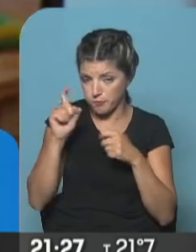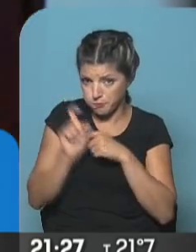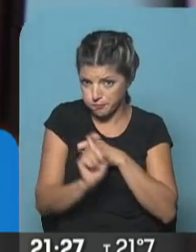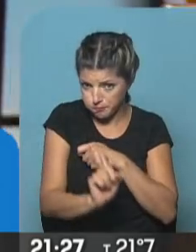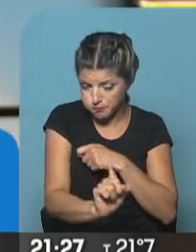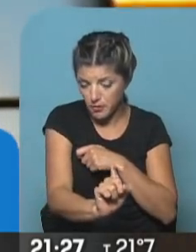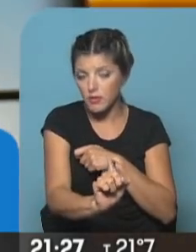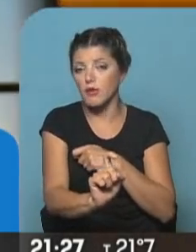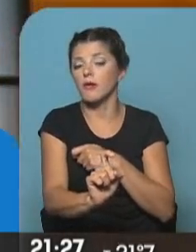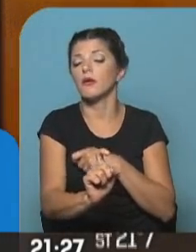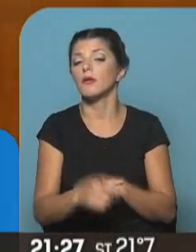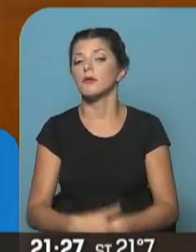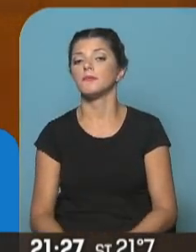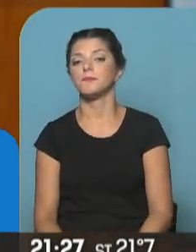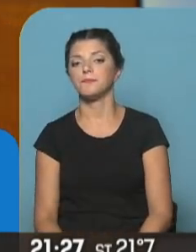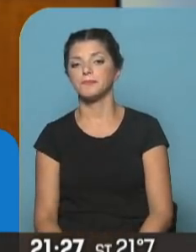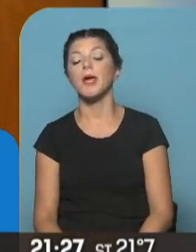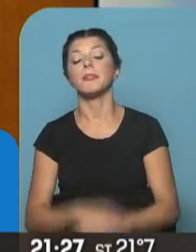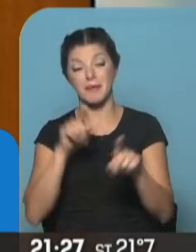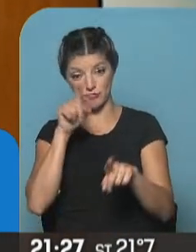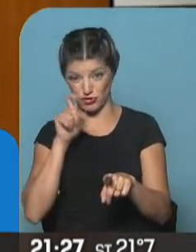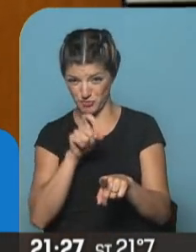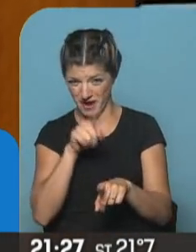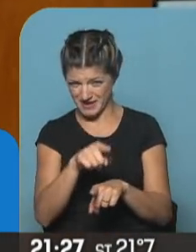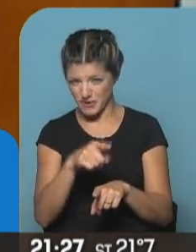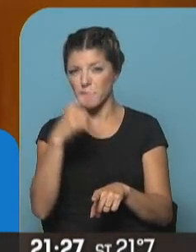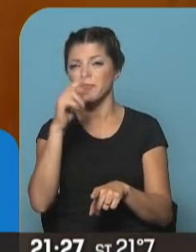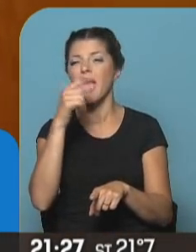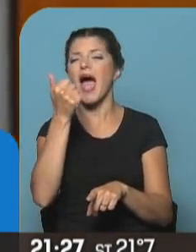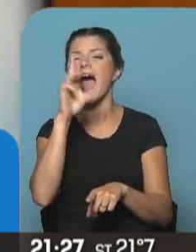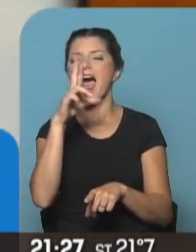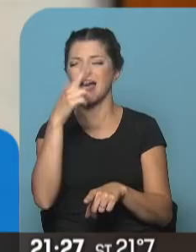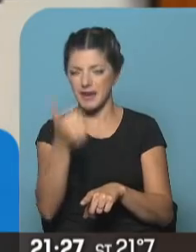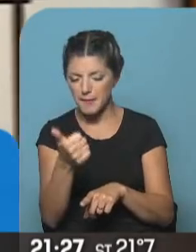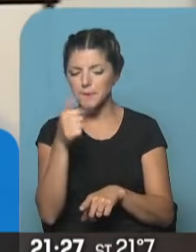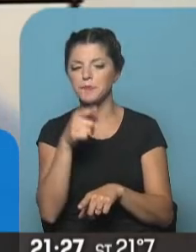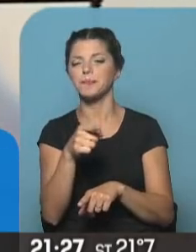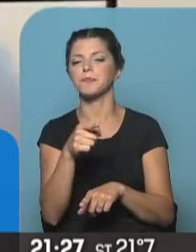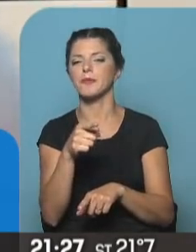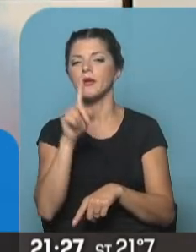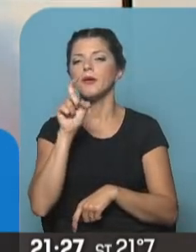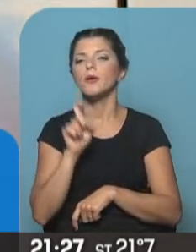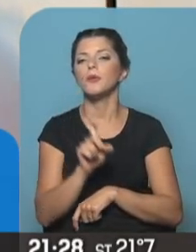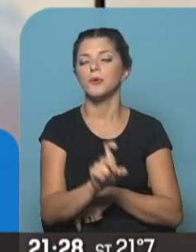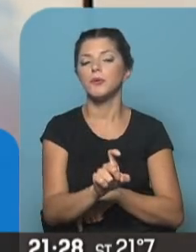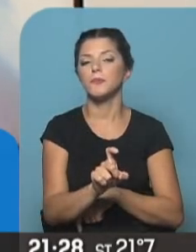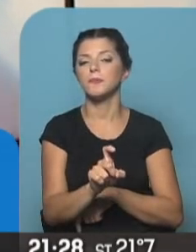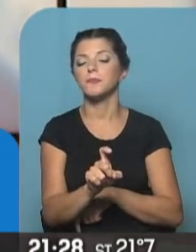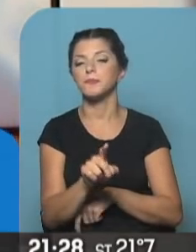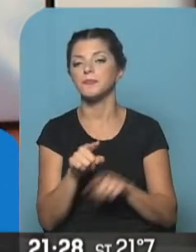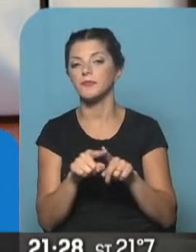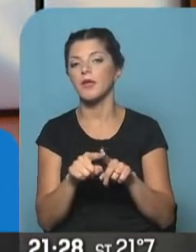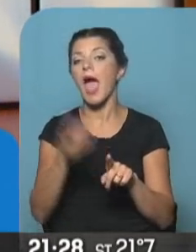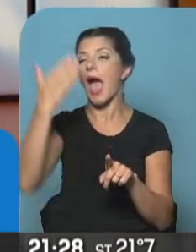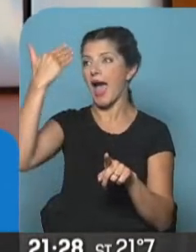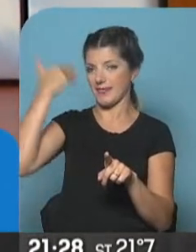eso. Este submarino se entregó, este submarino es un paquete que compró en la